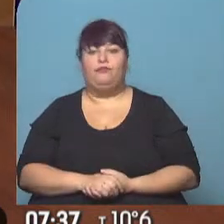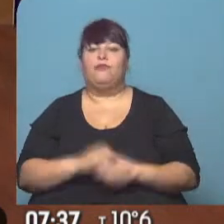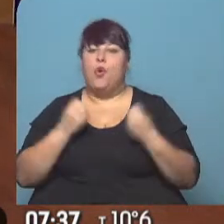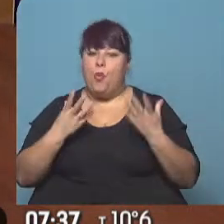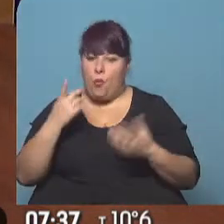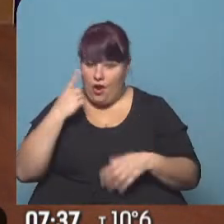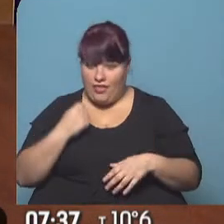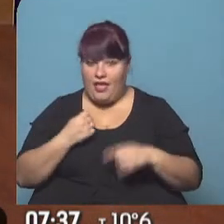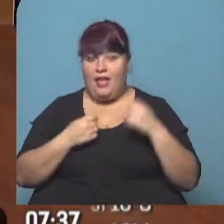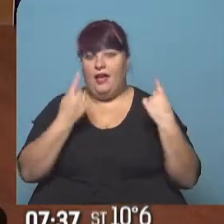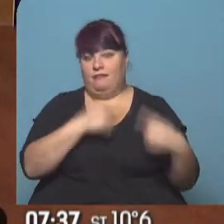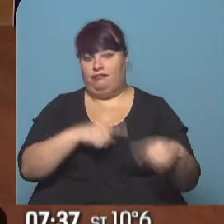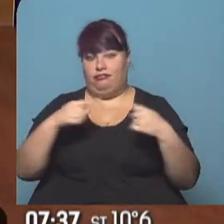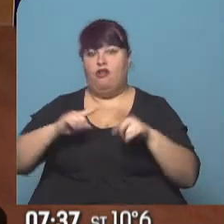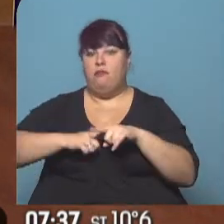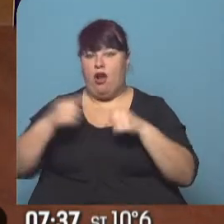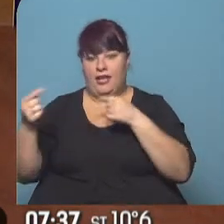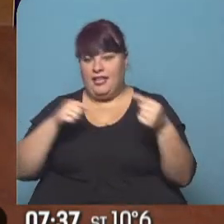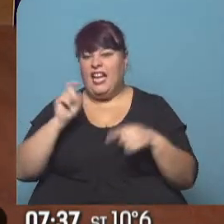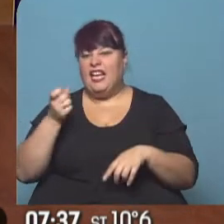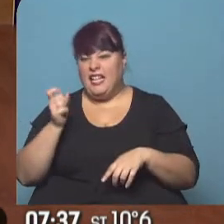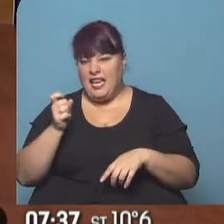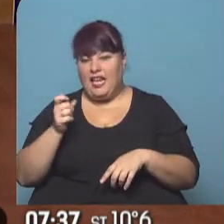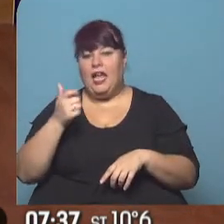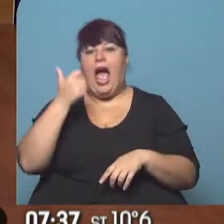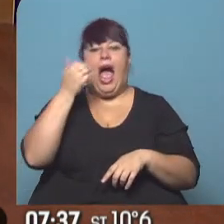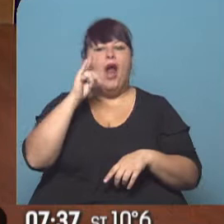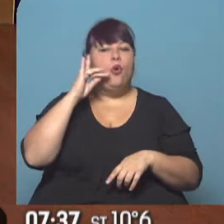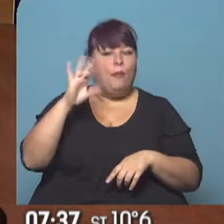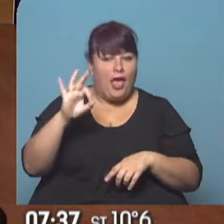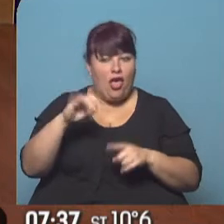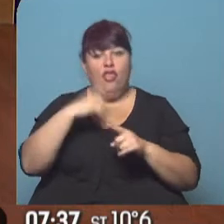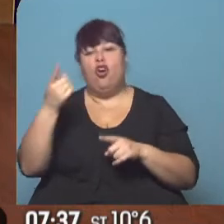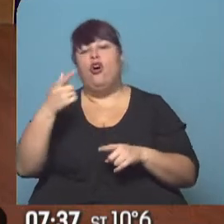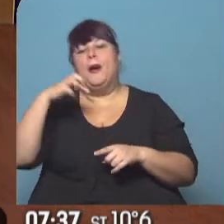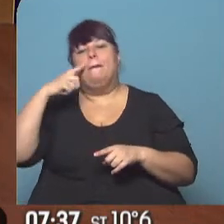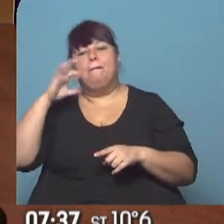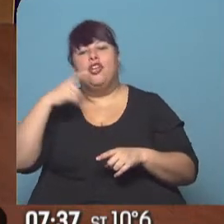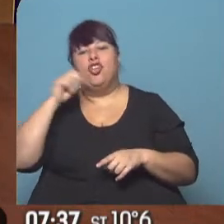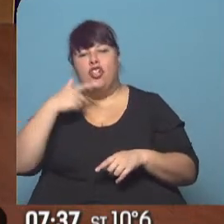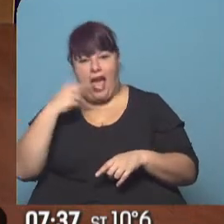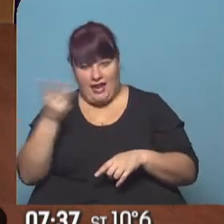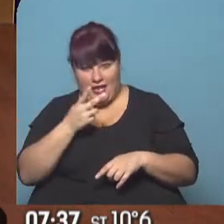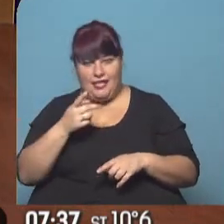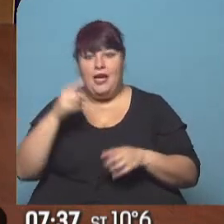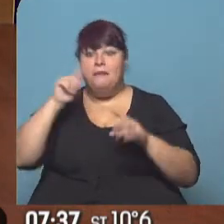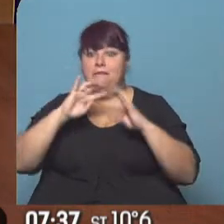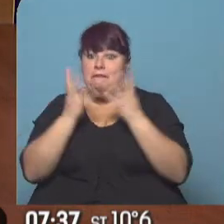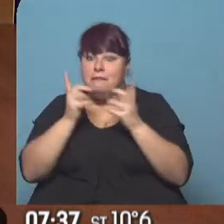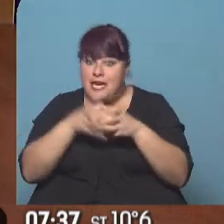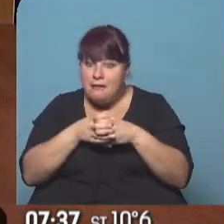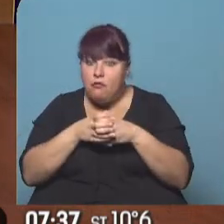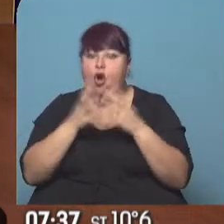Pablo, buen día. Diferencias políticas entre Alcira Argumedo y Fernando Pino Solanas en el seno